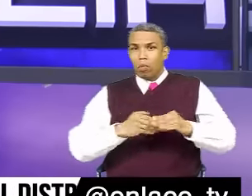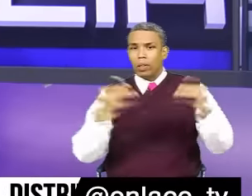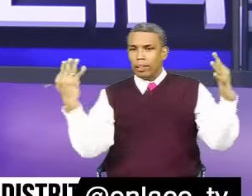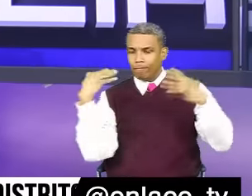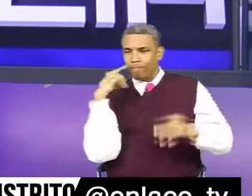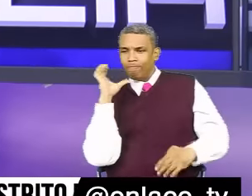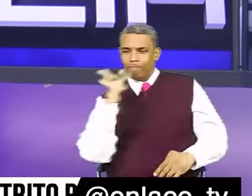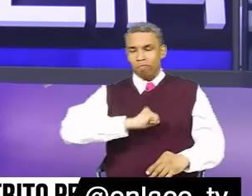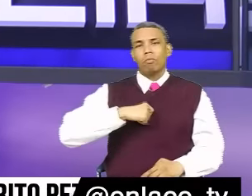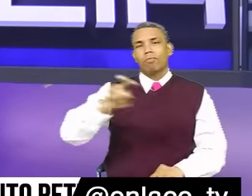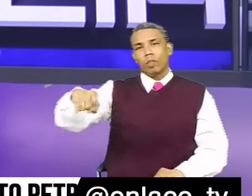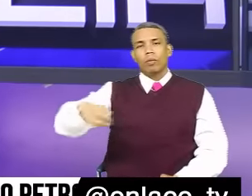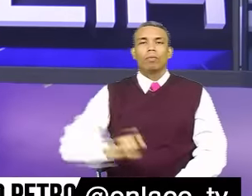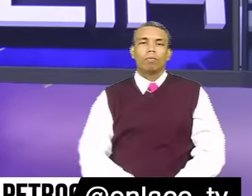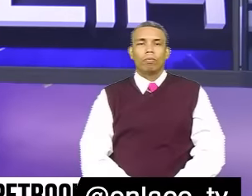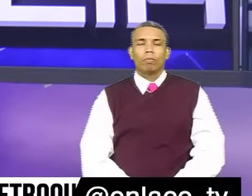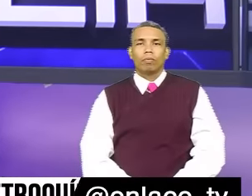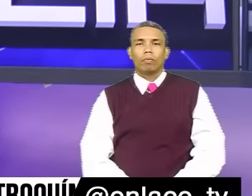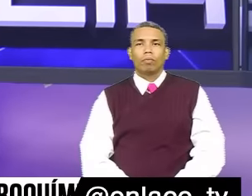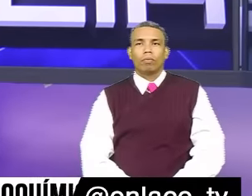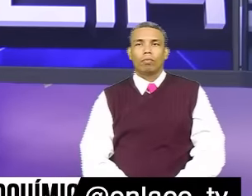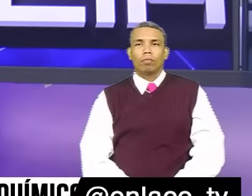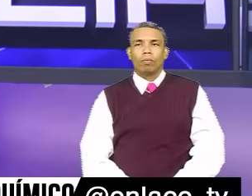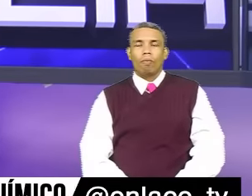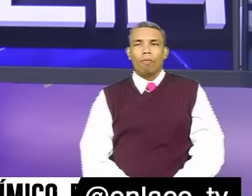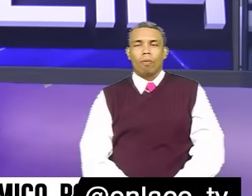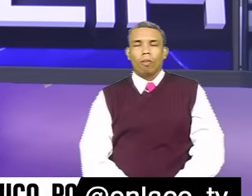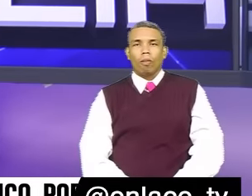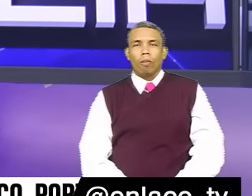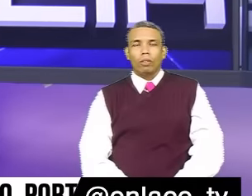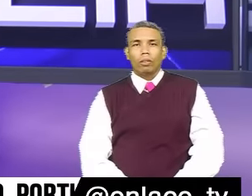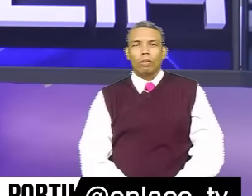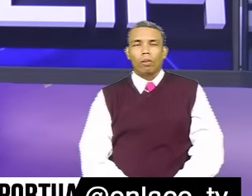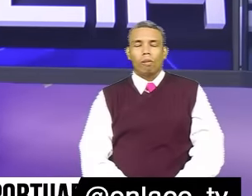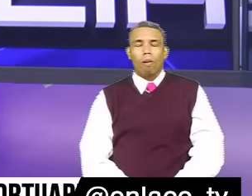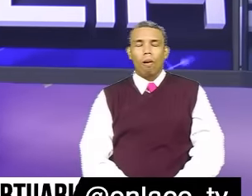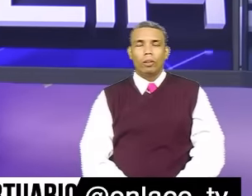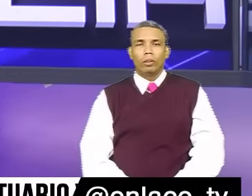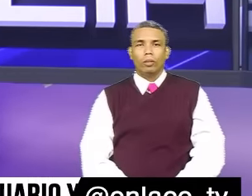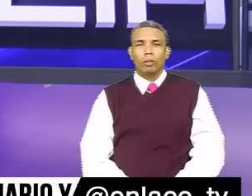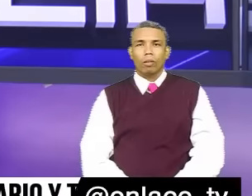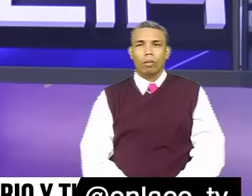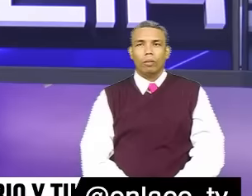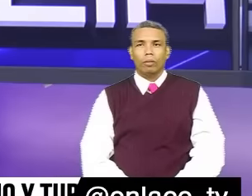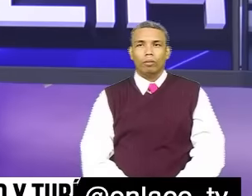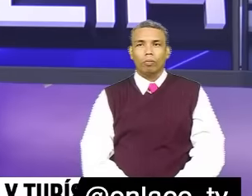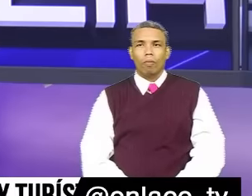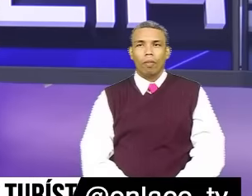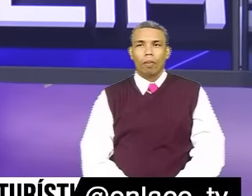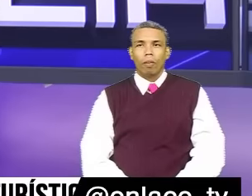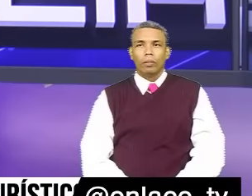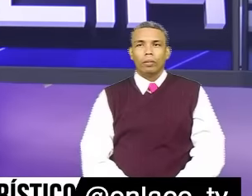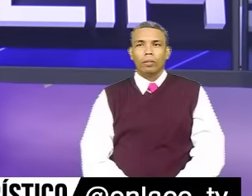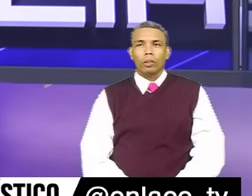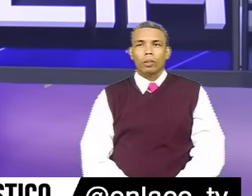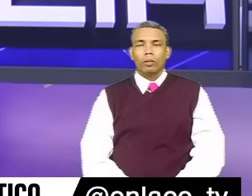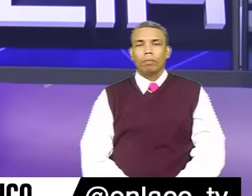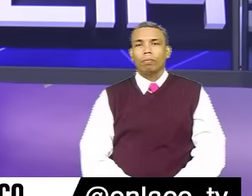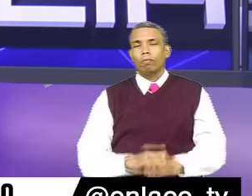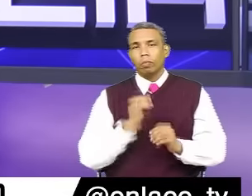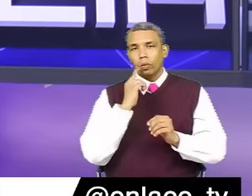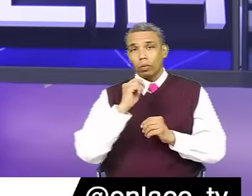En establecimientos abiertos al público y en cumplimiento a órdenes de un juez de la República, funcionarios de la Corporación Autónoma Regional de Santander,